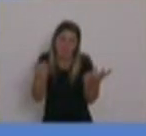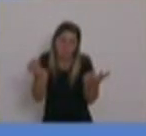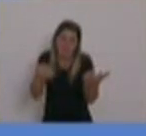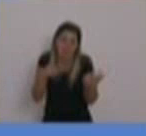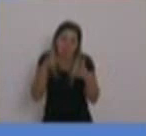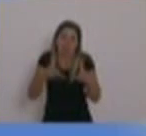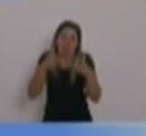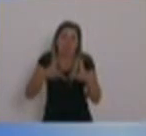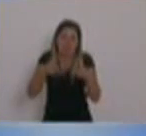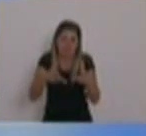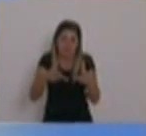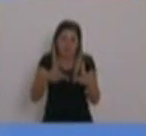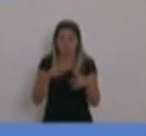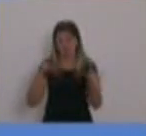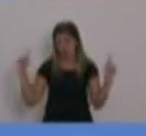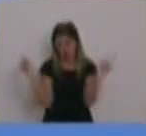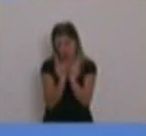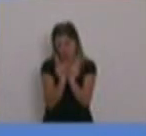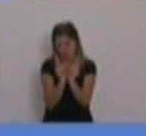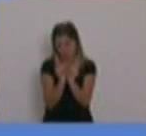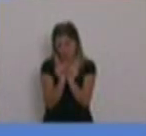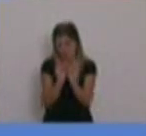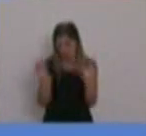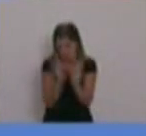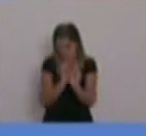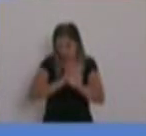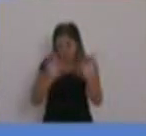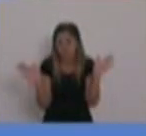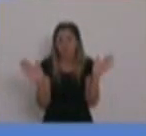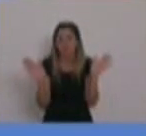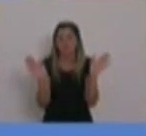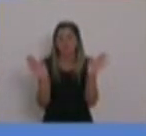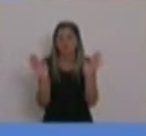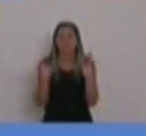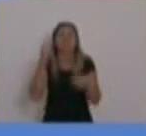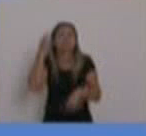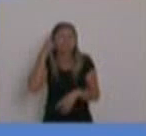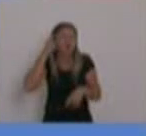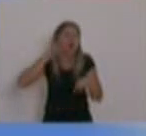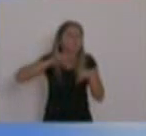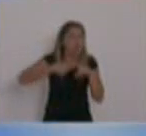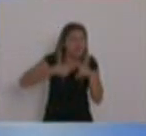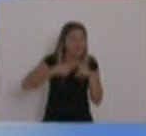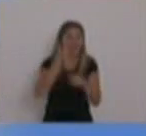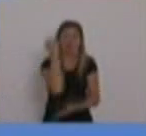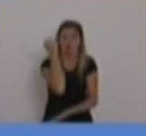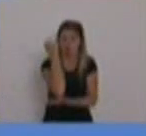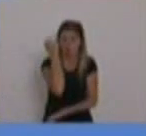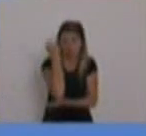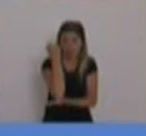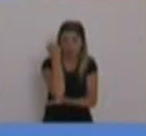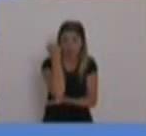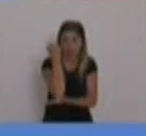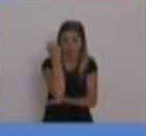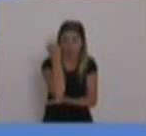me refiero es si la fuerza política que decidió volver al Fondo Monetario Internacional también tendría que haber consensuado o generado a través de una ley la posibilidad